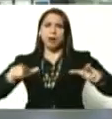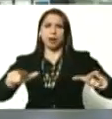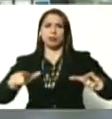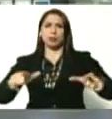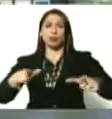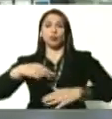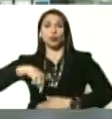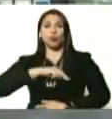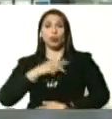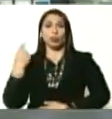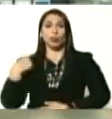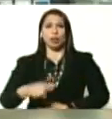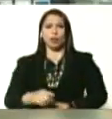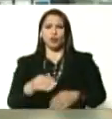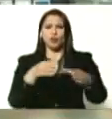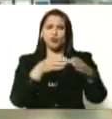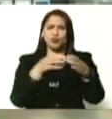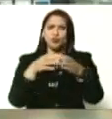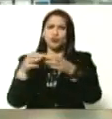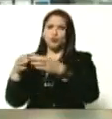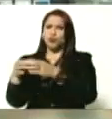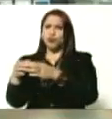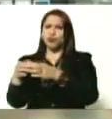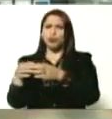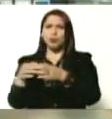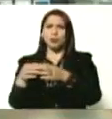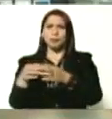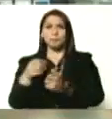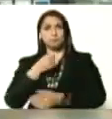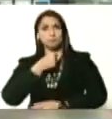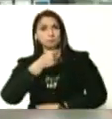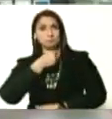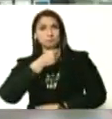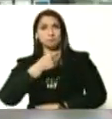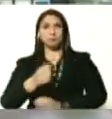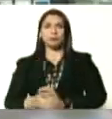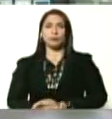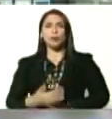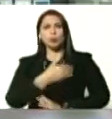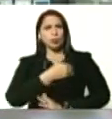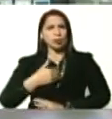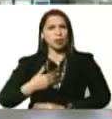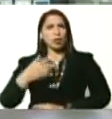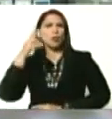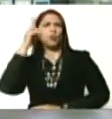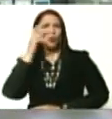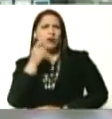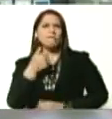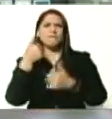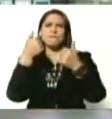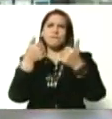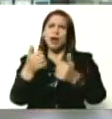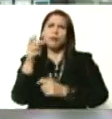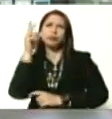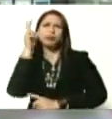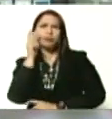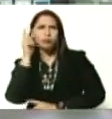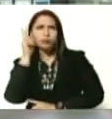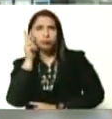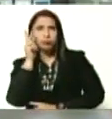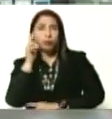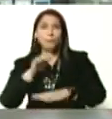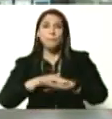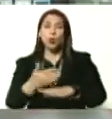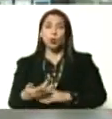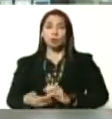Aquí tenemos un conjunto de intervenciones. Yo quisiera escucharlos bien, escucharlos, porque se